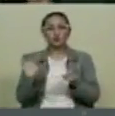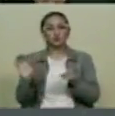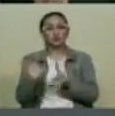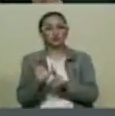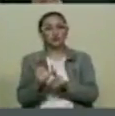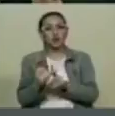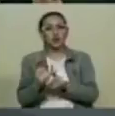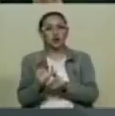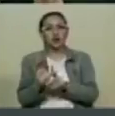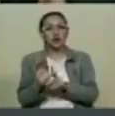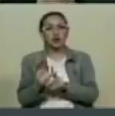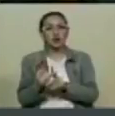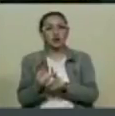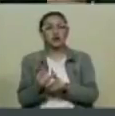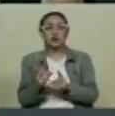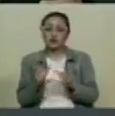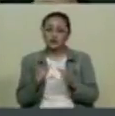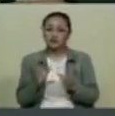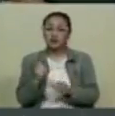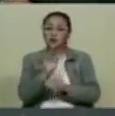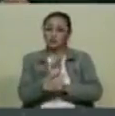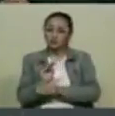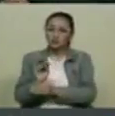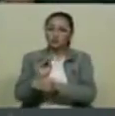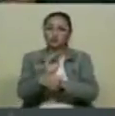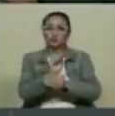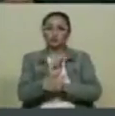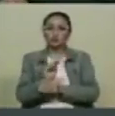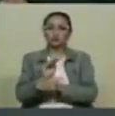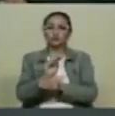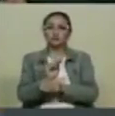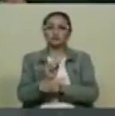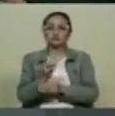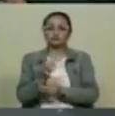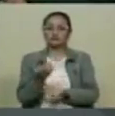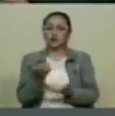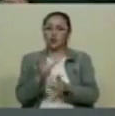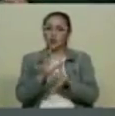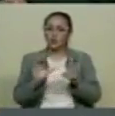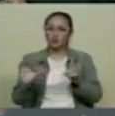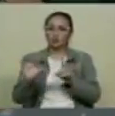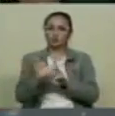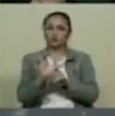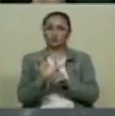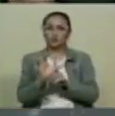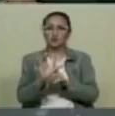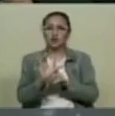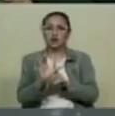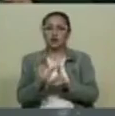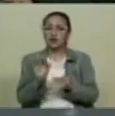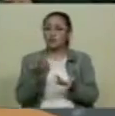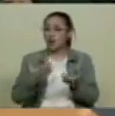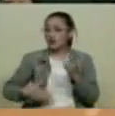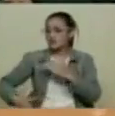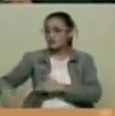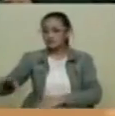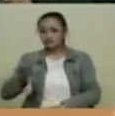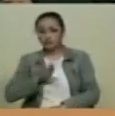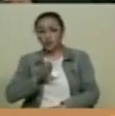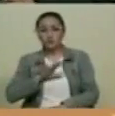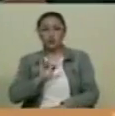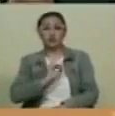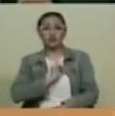hacer todo lo conducente para preservar esta hermosa manifestación que es raíz de nuestra identidad.